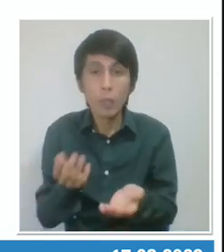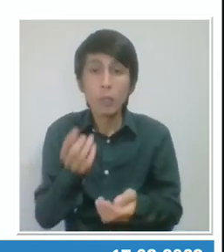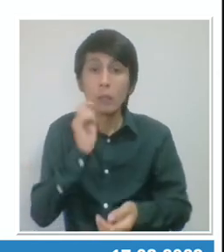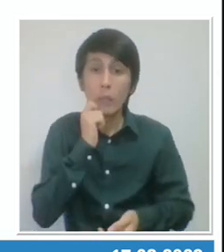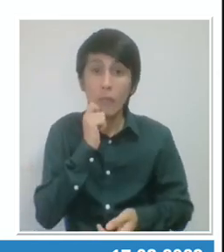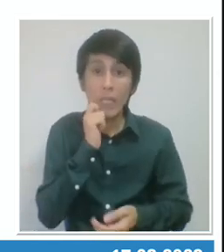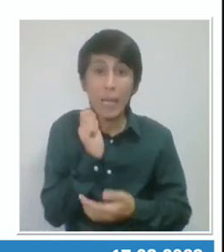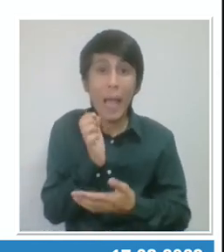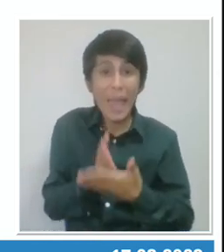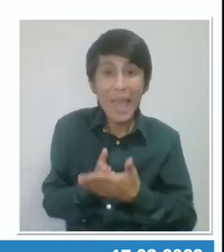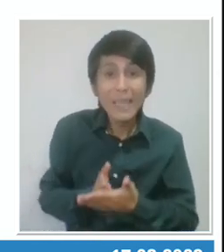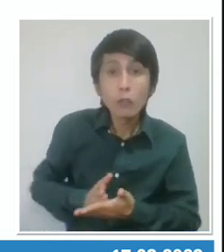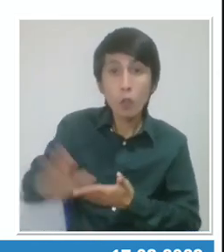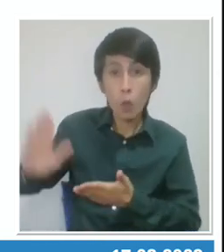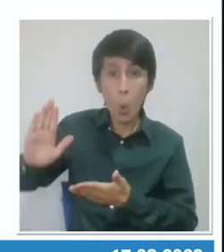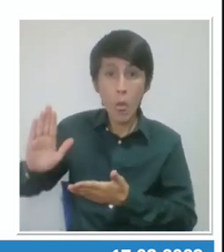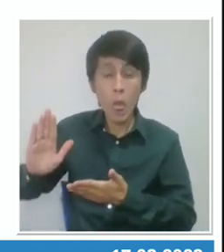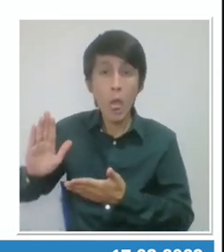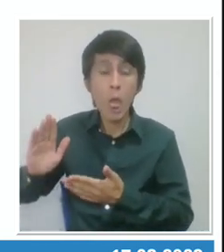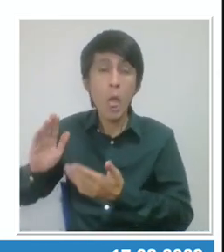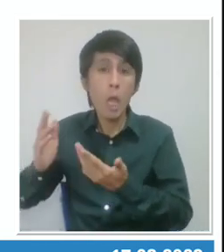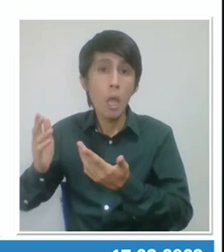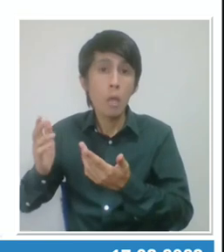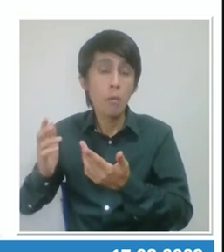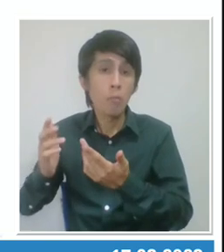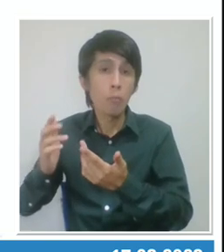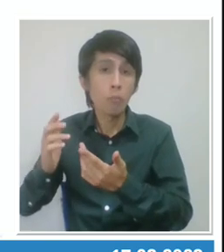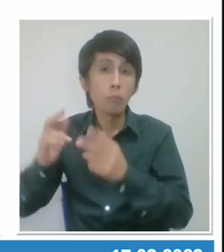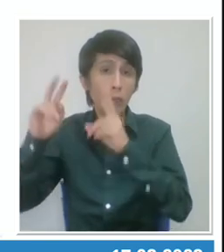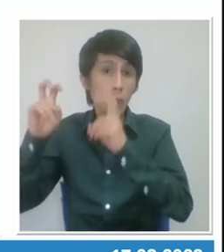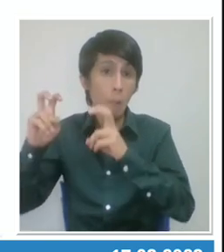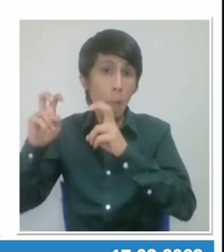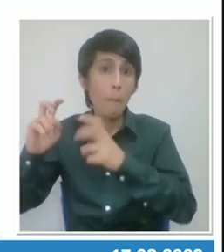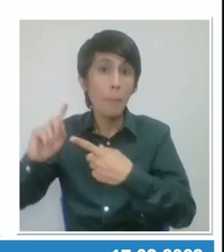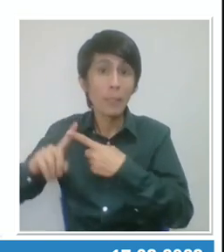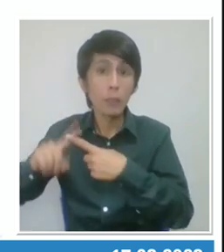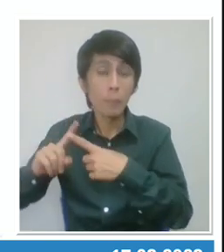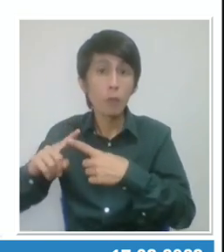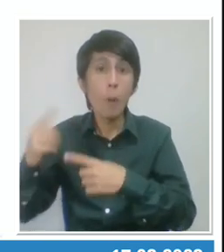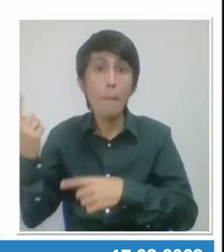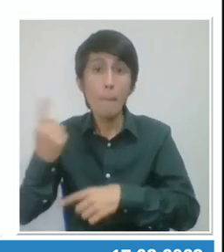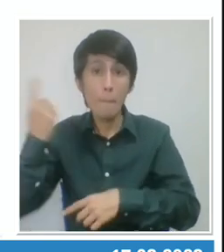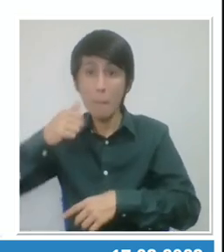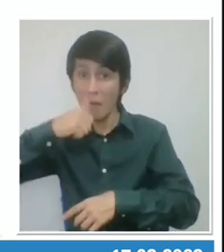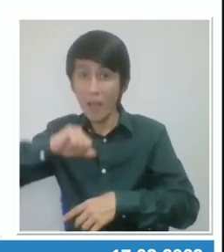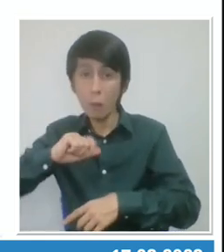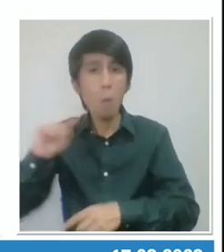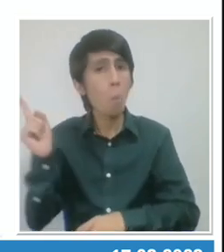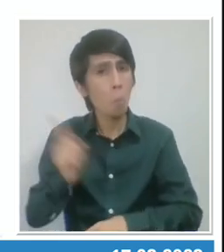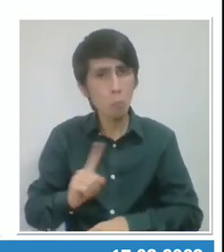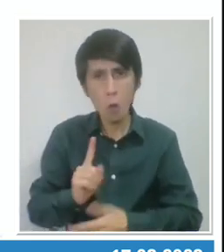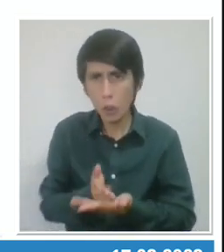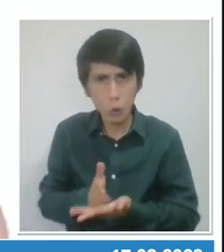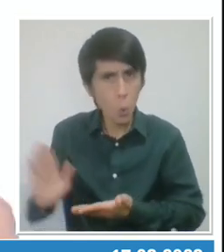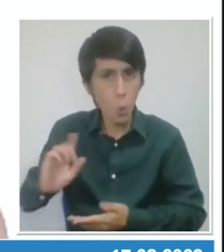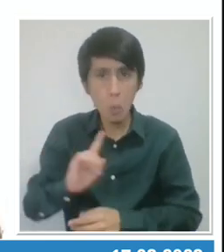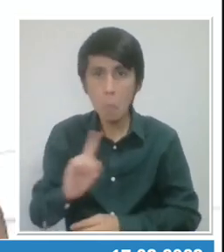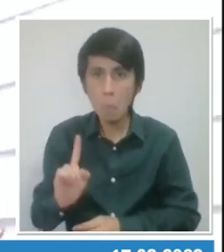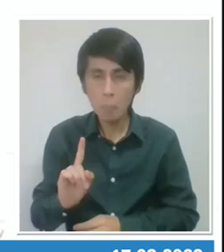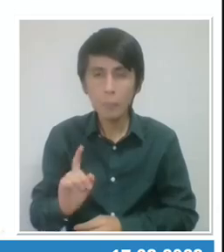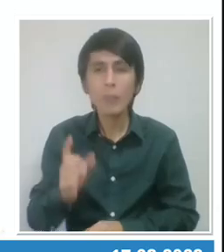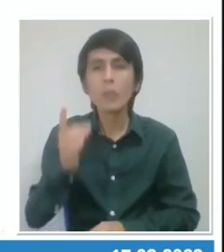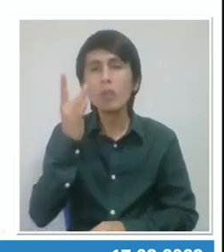el asunto, la cuestión de la participación de privados. Solo que